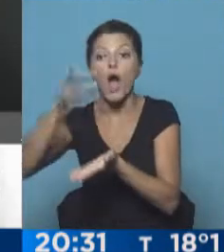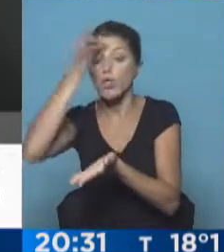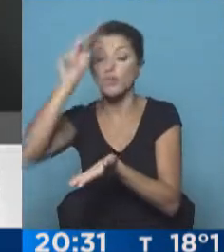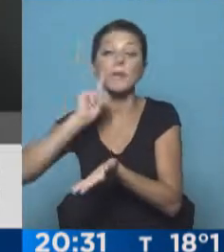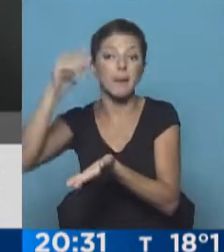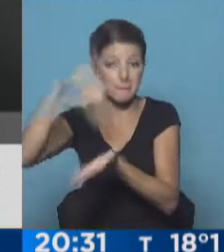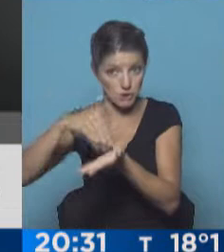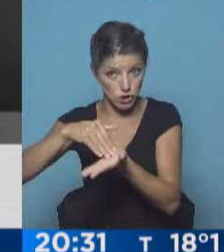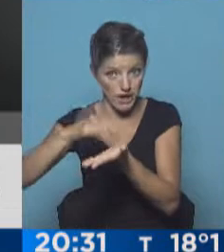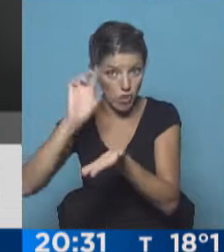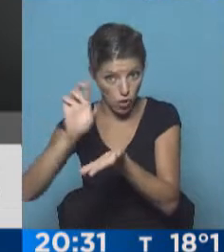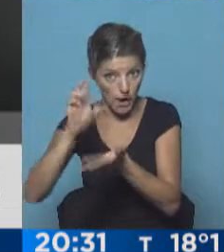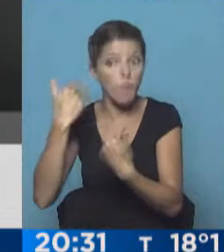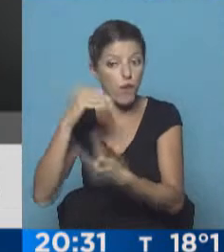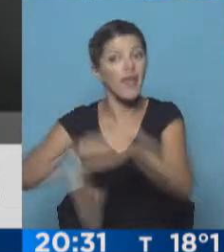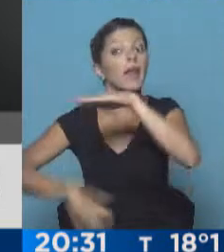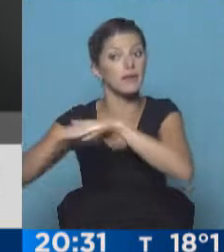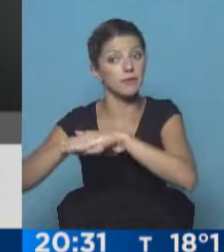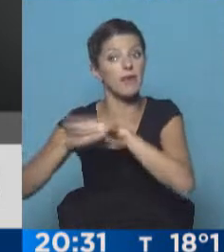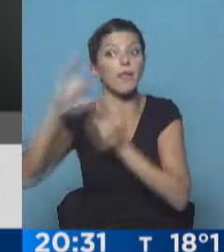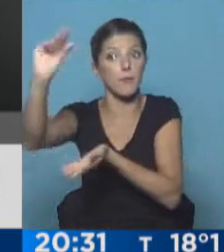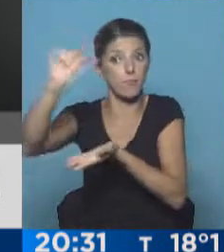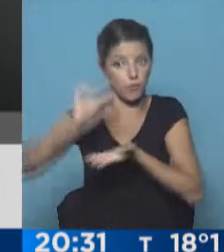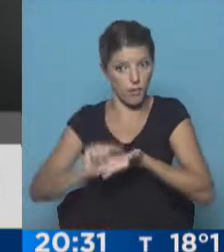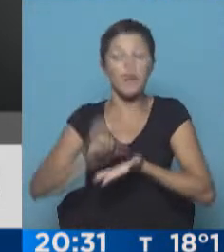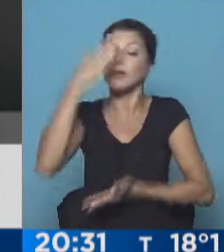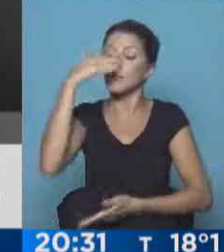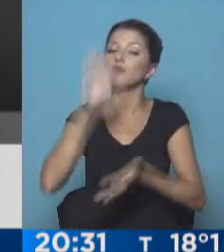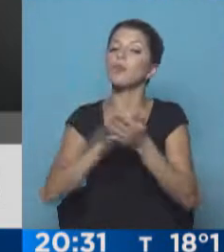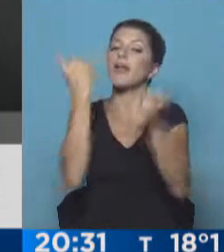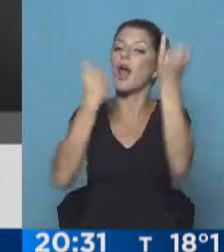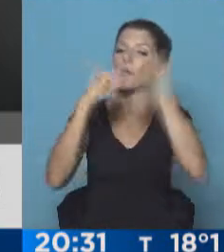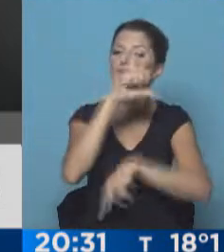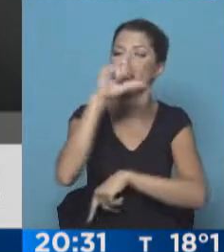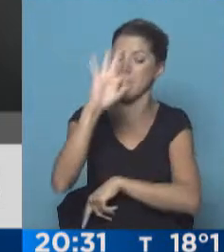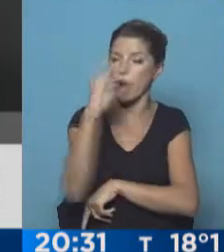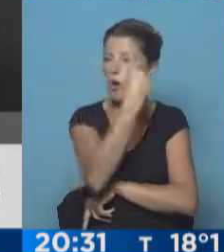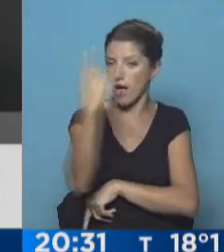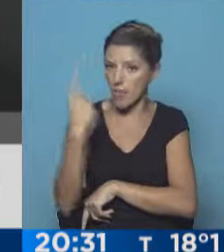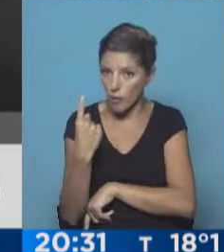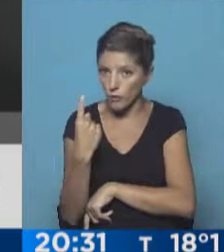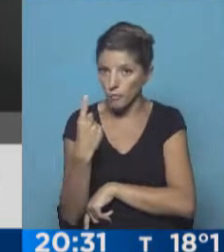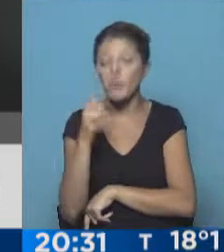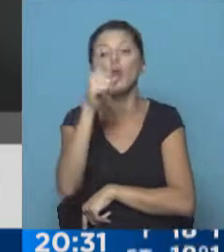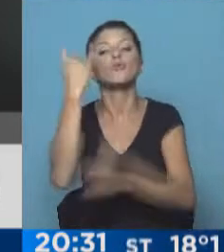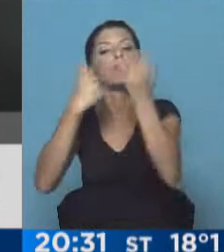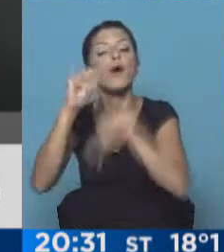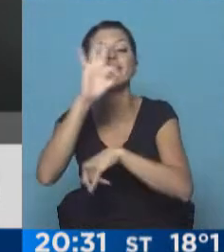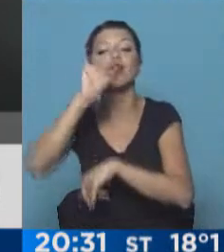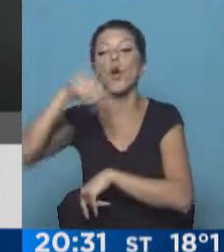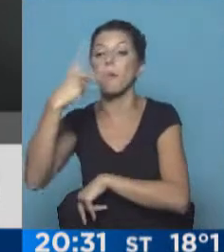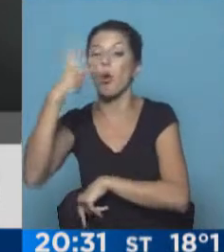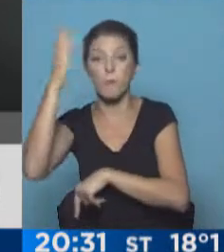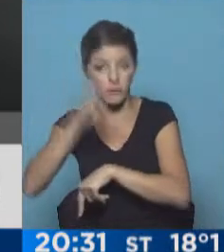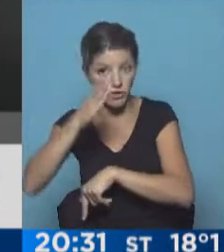no de 15.000 millones, y sobre las comisiones que cobrarán los bancos por la colocación, que no deberán superar el 0,2%.